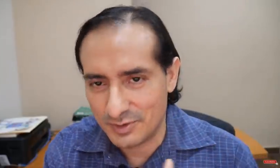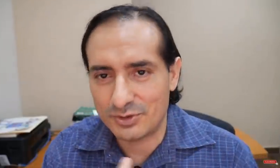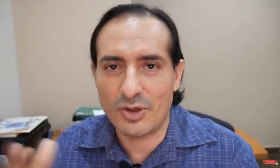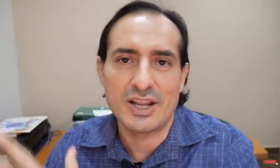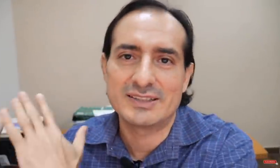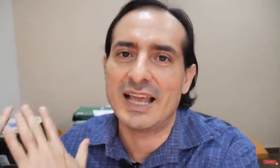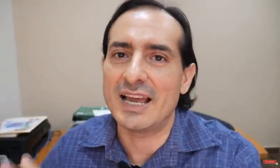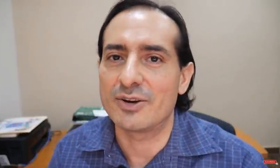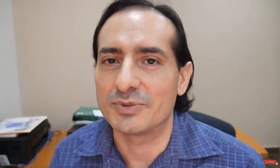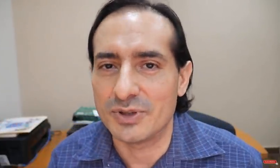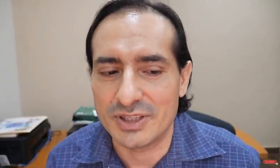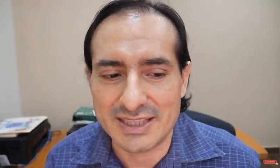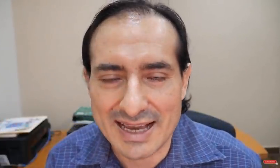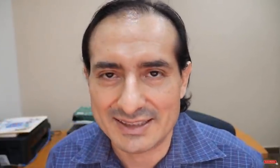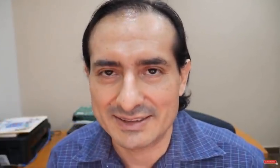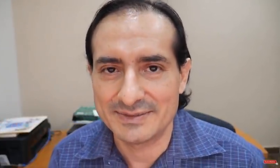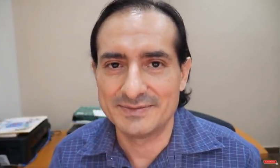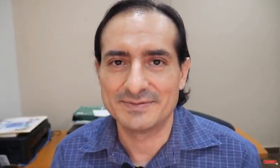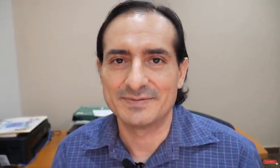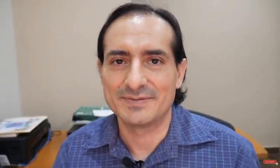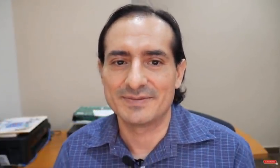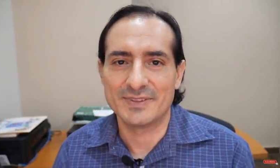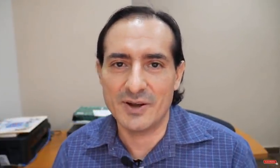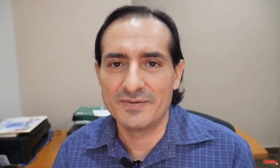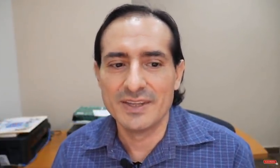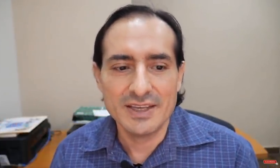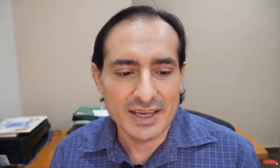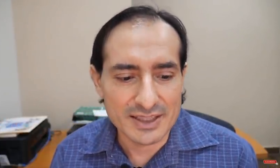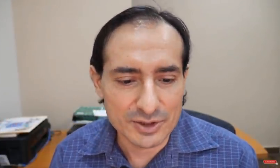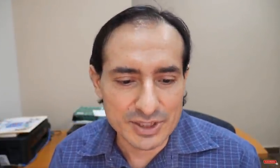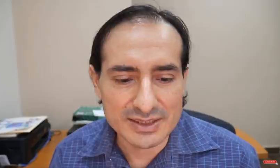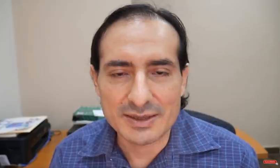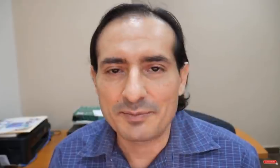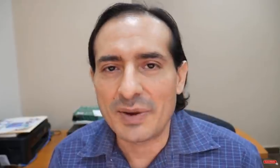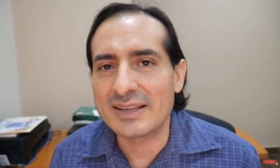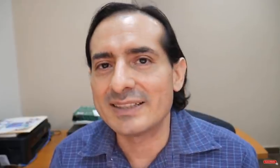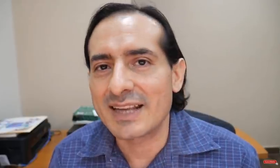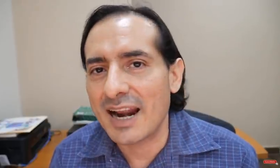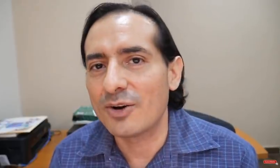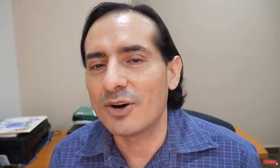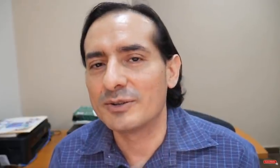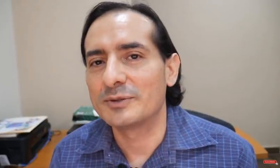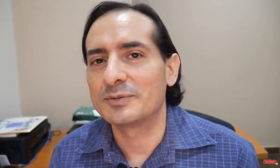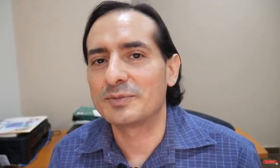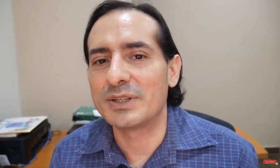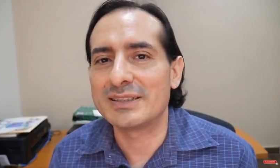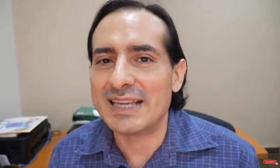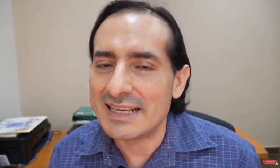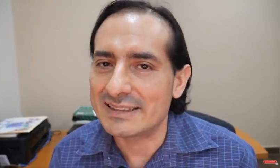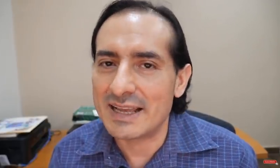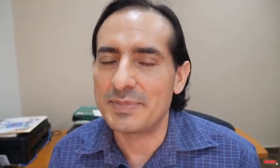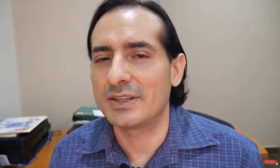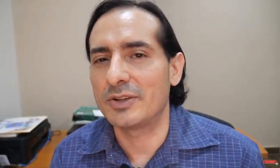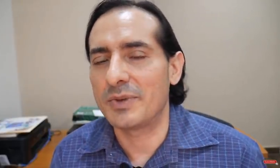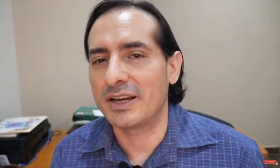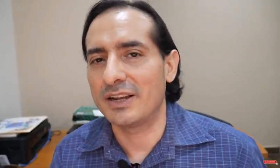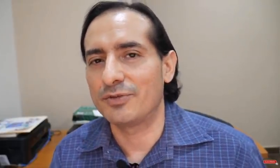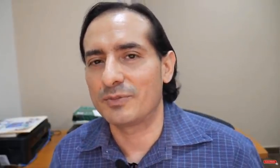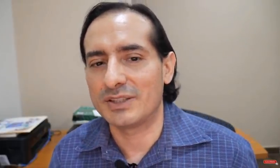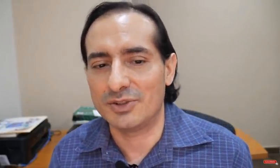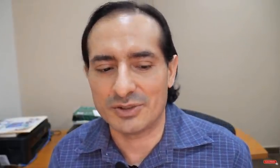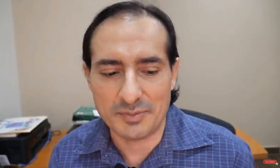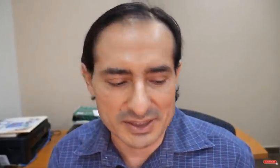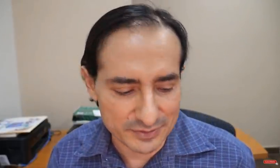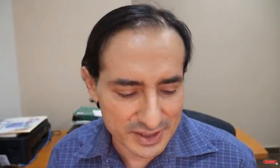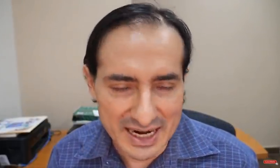tenemos todo en este la corrupción detrás entonces para centrarlo pues ya está empezando a manejar